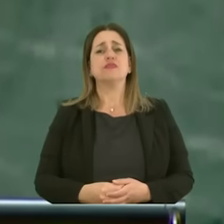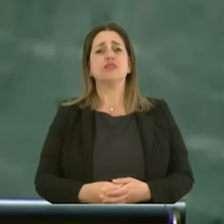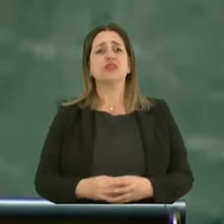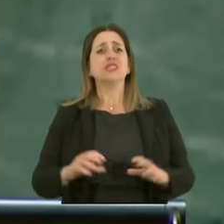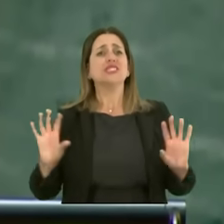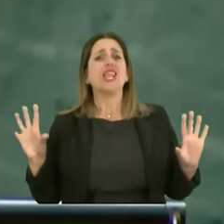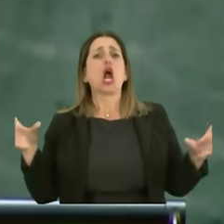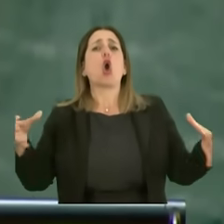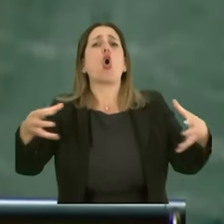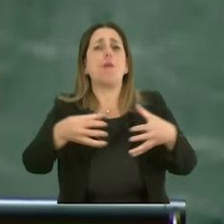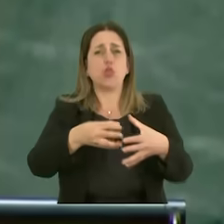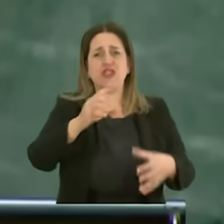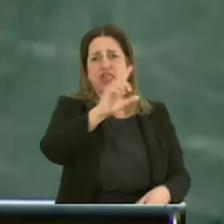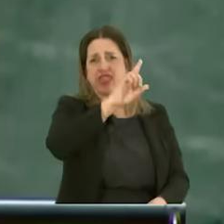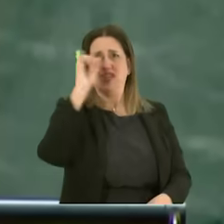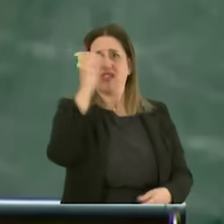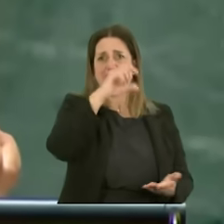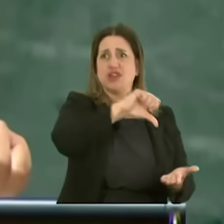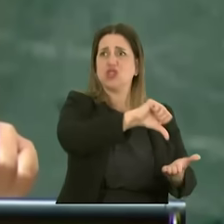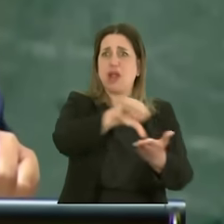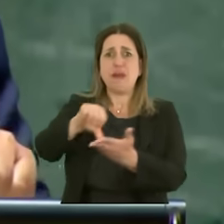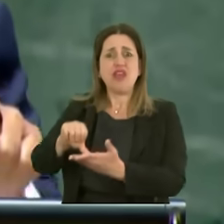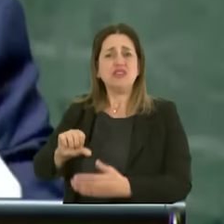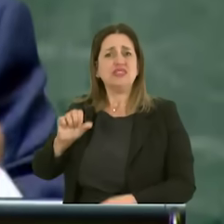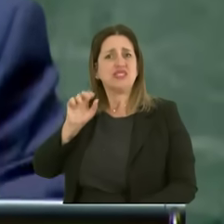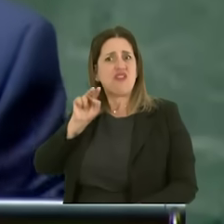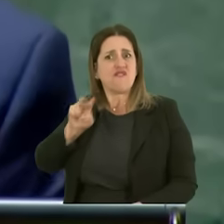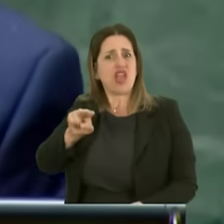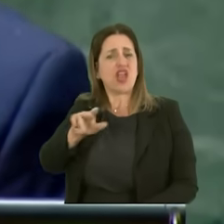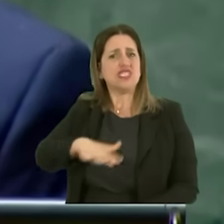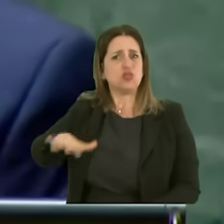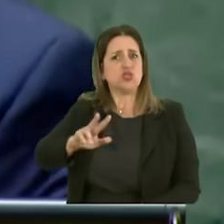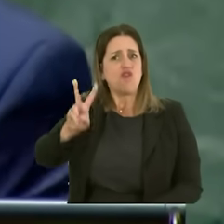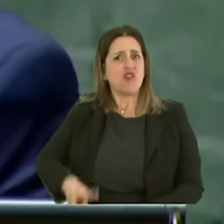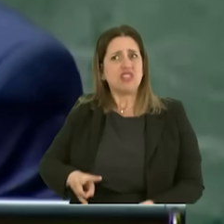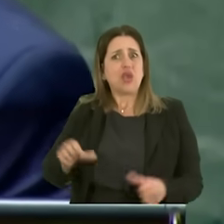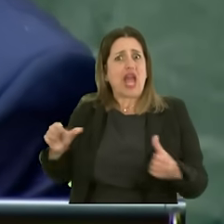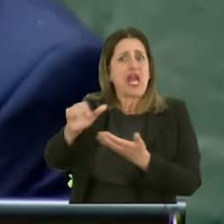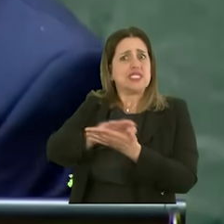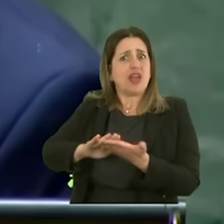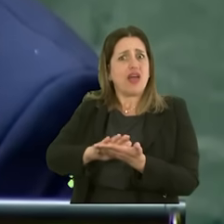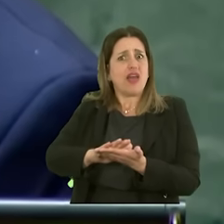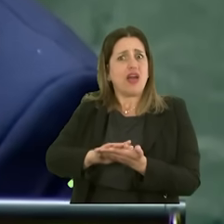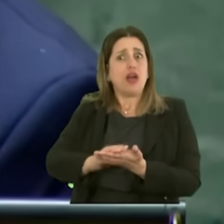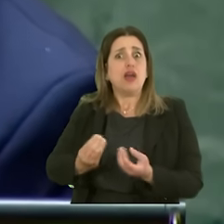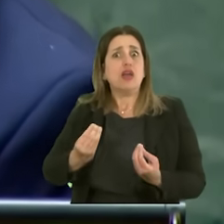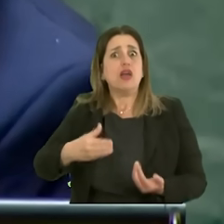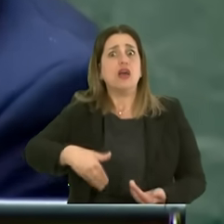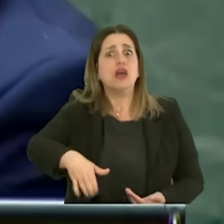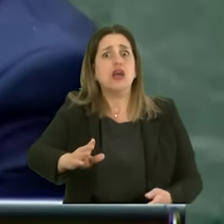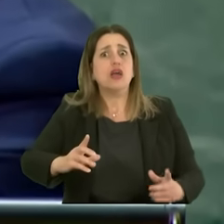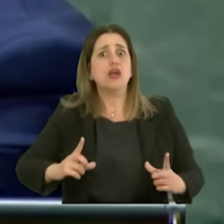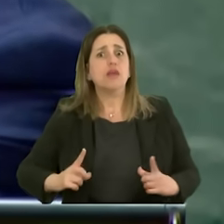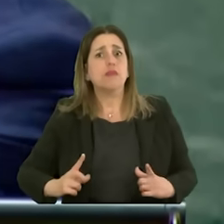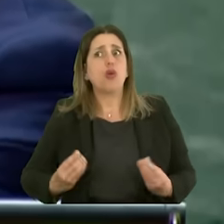comunidad internacional es tolerante ante estas actitudes solo resta esperar